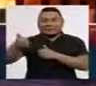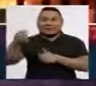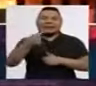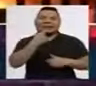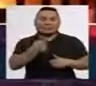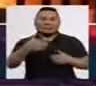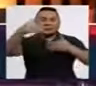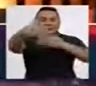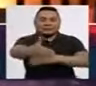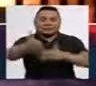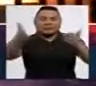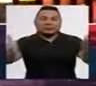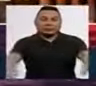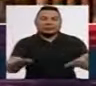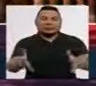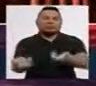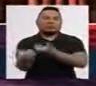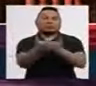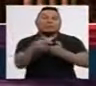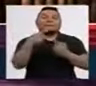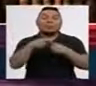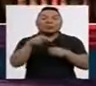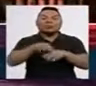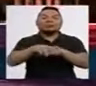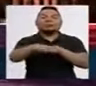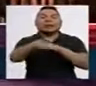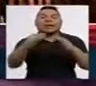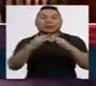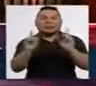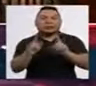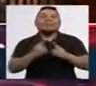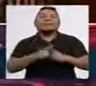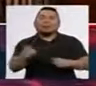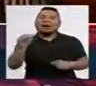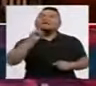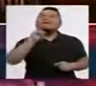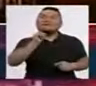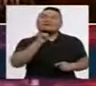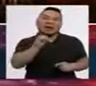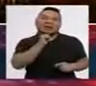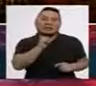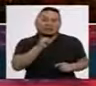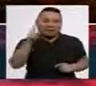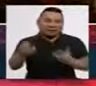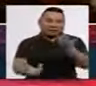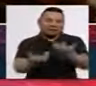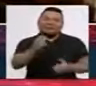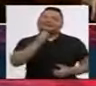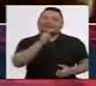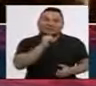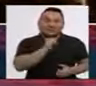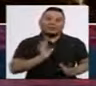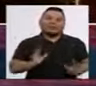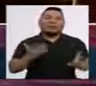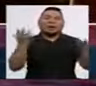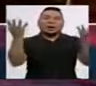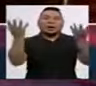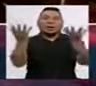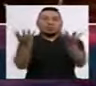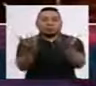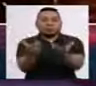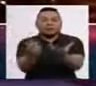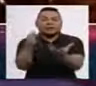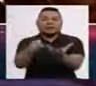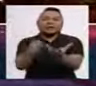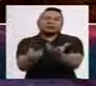cercado y el fuego no va a alcanzar otras viviendas, pero todavía se está luchando para poder apagarlo. Vamos a ingresar a una cinta de